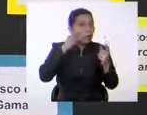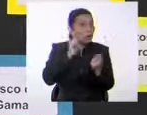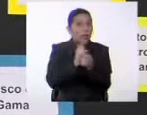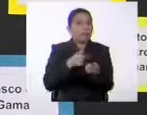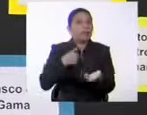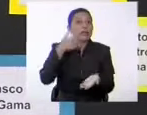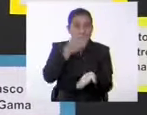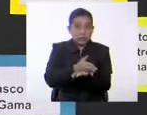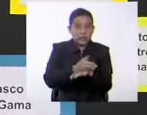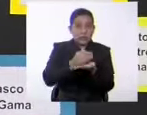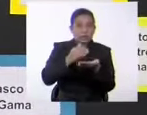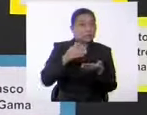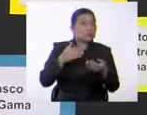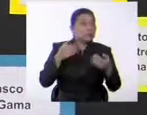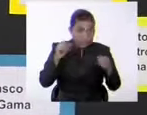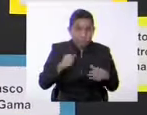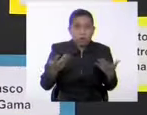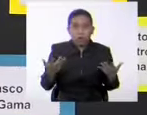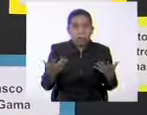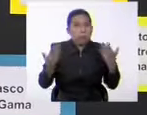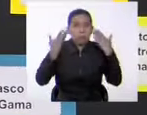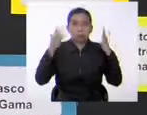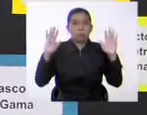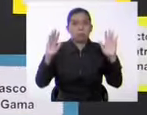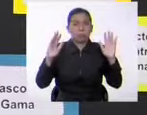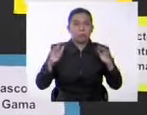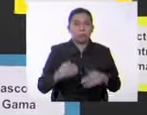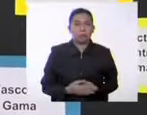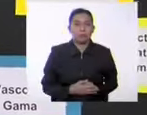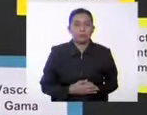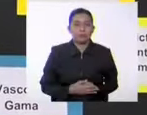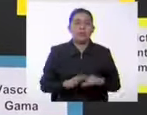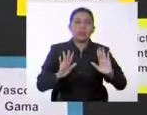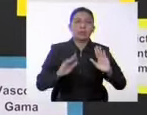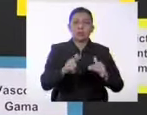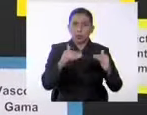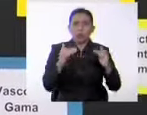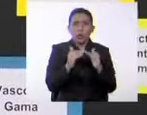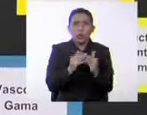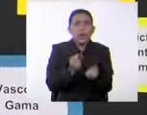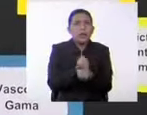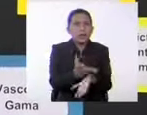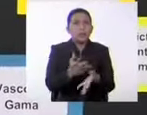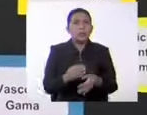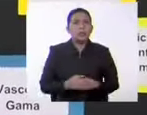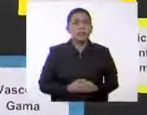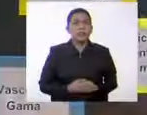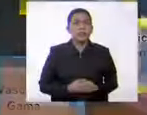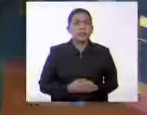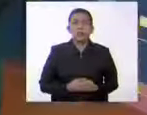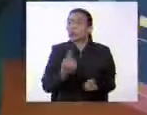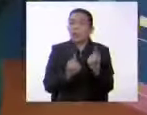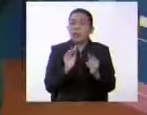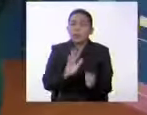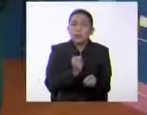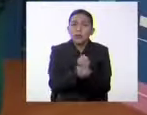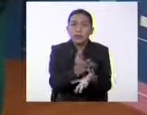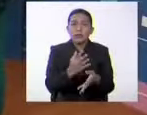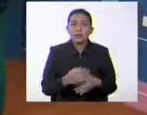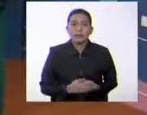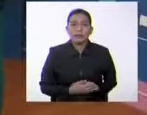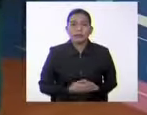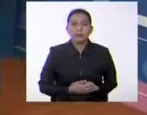a la India o no había llegado a la India. Entonces, también hay unas consecuencias. ¿Cuáles son esas consecuencias? Hay